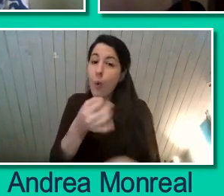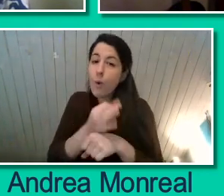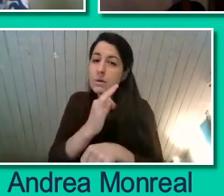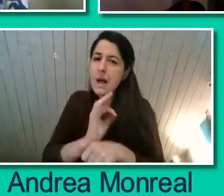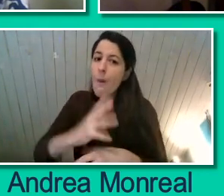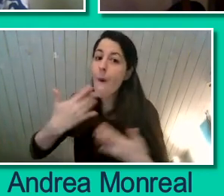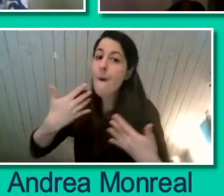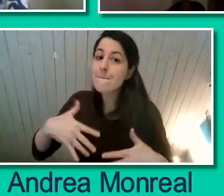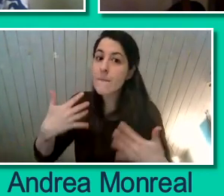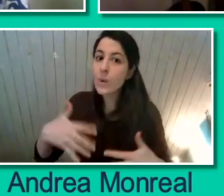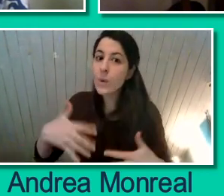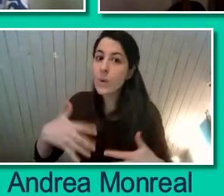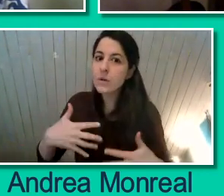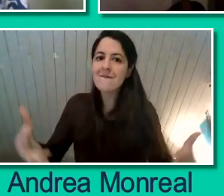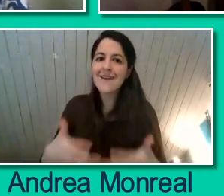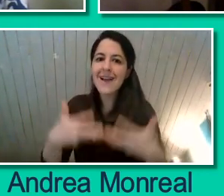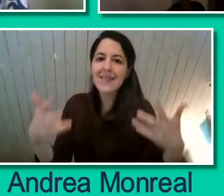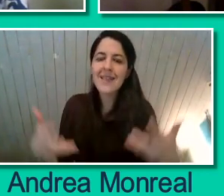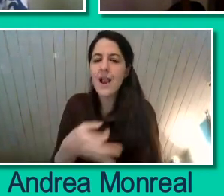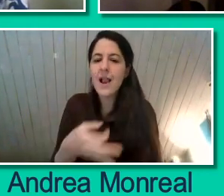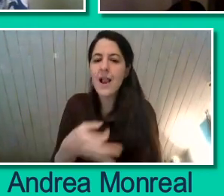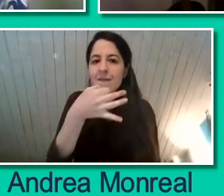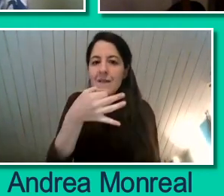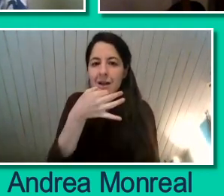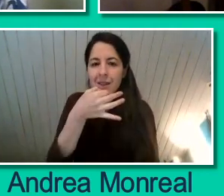verdes, principalmente brócoli,